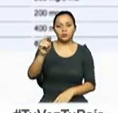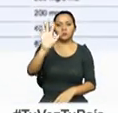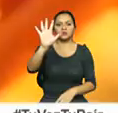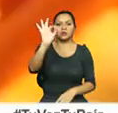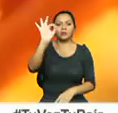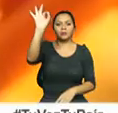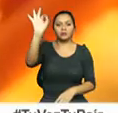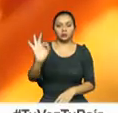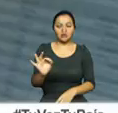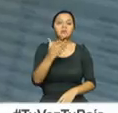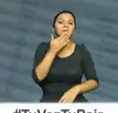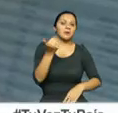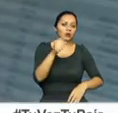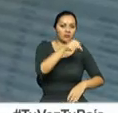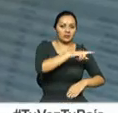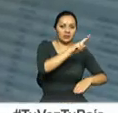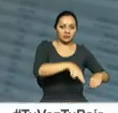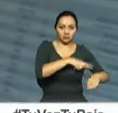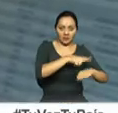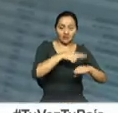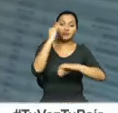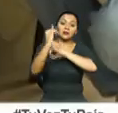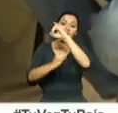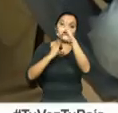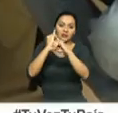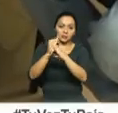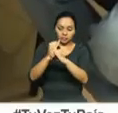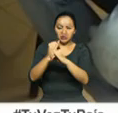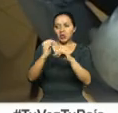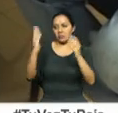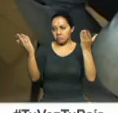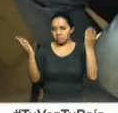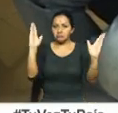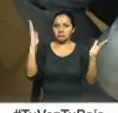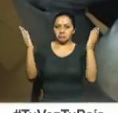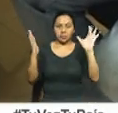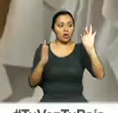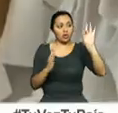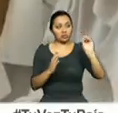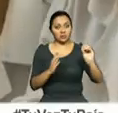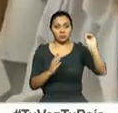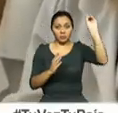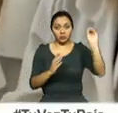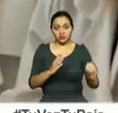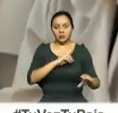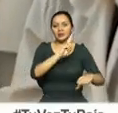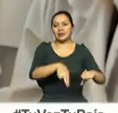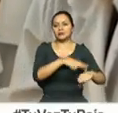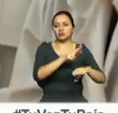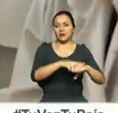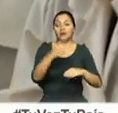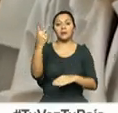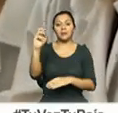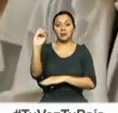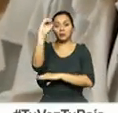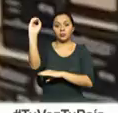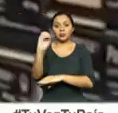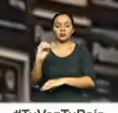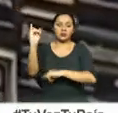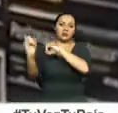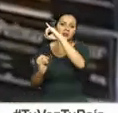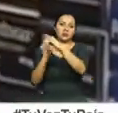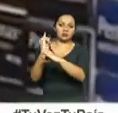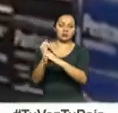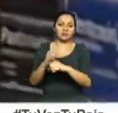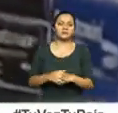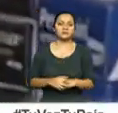de preferencia frente a empresas extranjeras, por lo que el 80% de compras fueron adjudicadas a farmacéuticas del país.